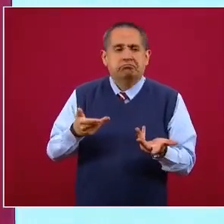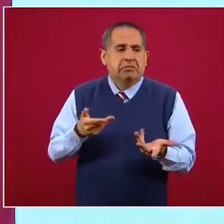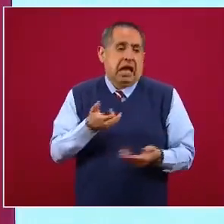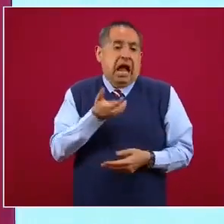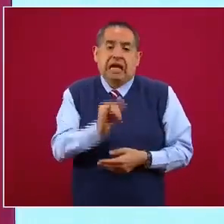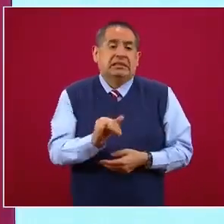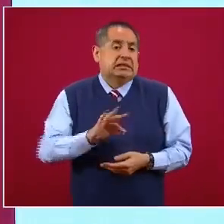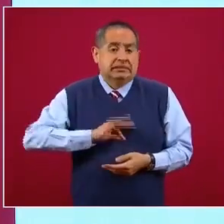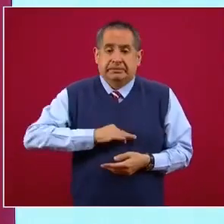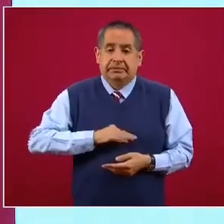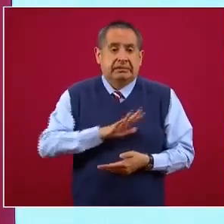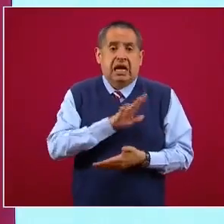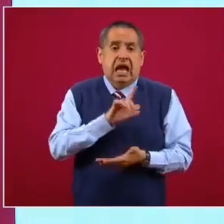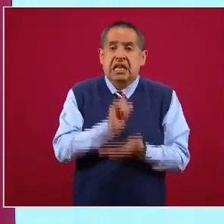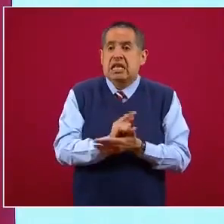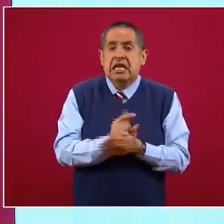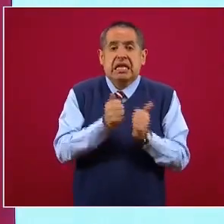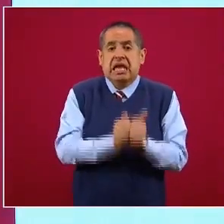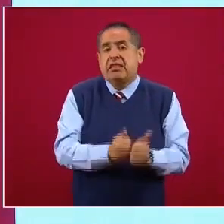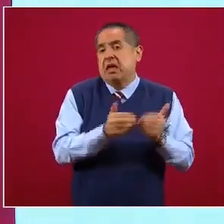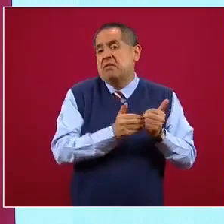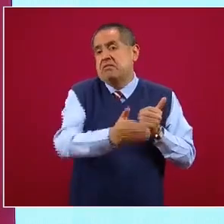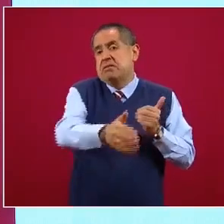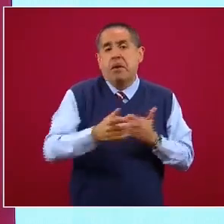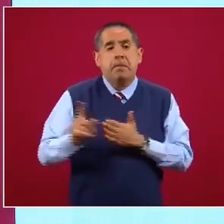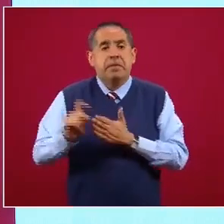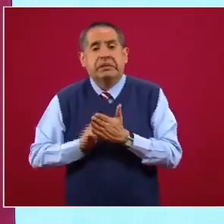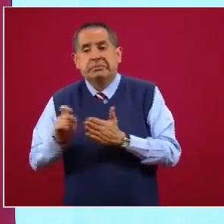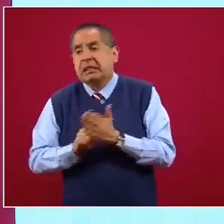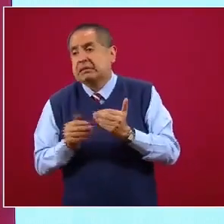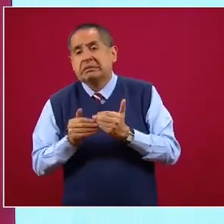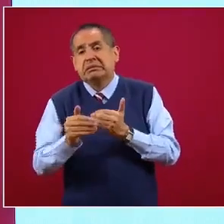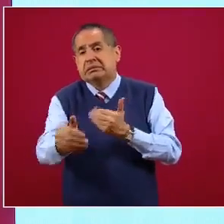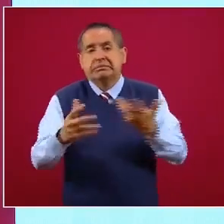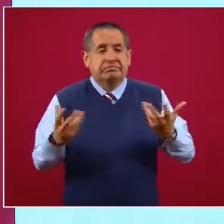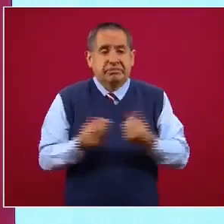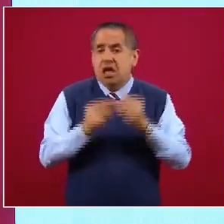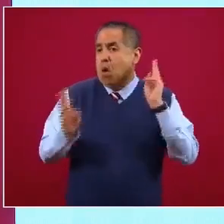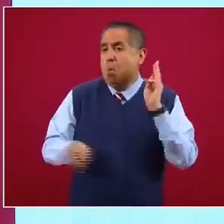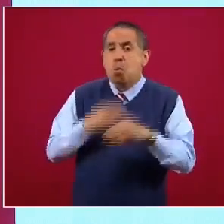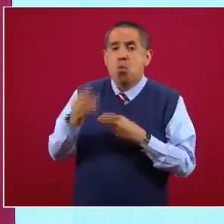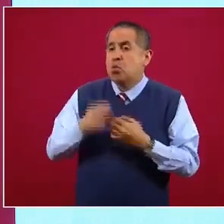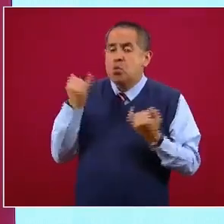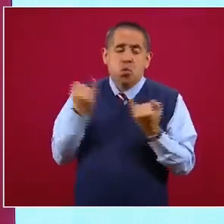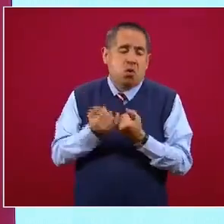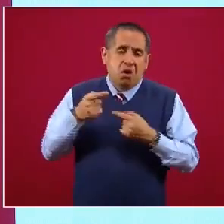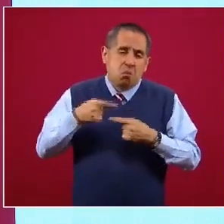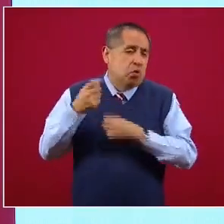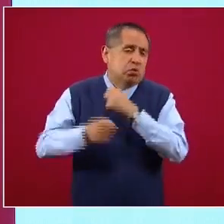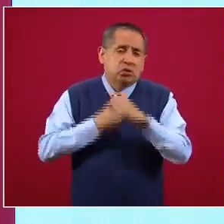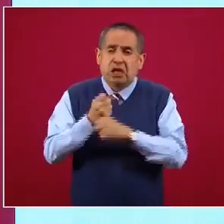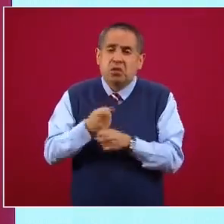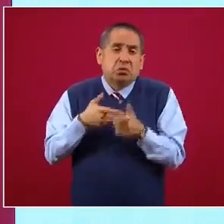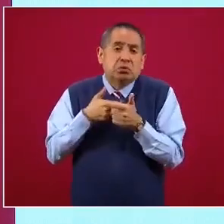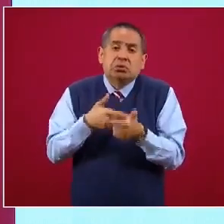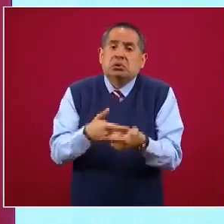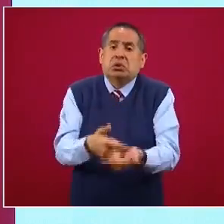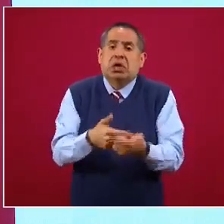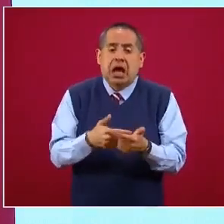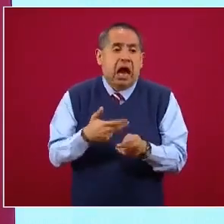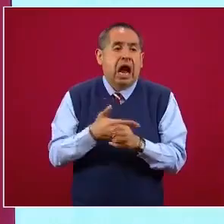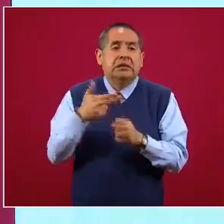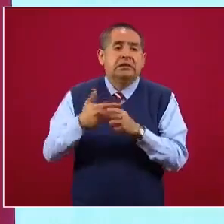con este virus por los siguientes meses, insisto, a nivel mundial por los siguientes años, hasta que entremos